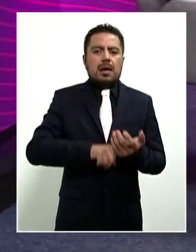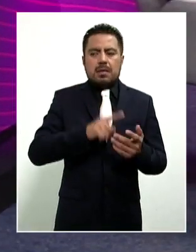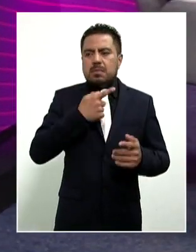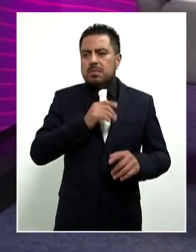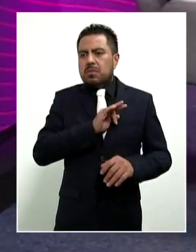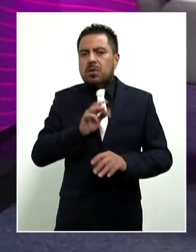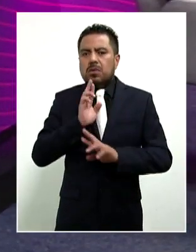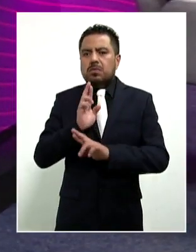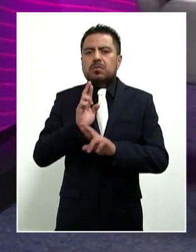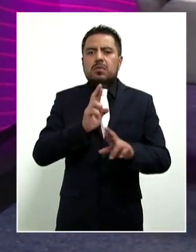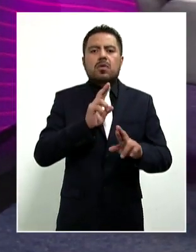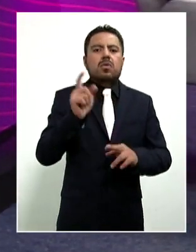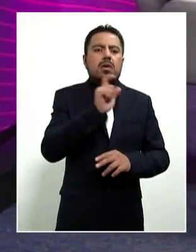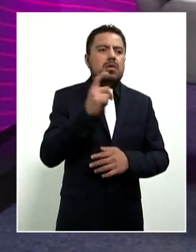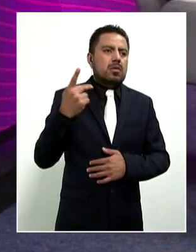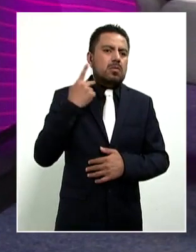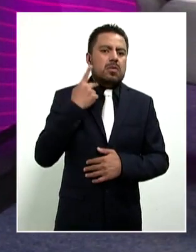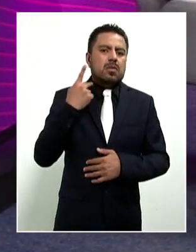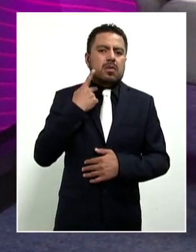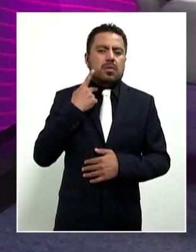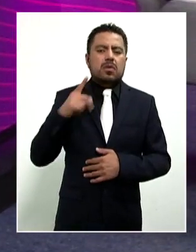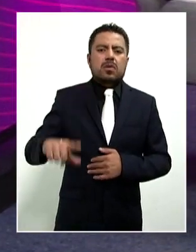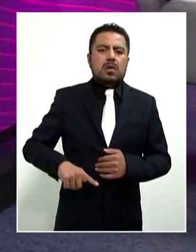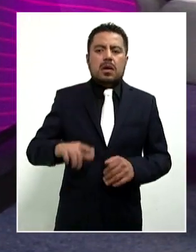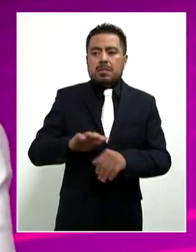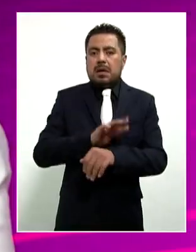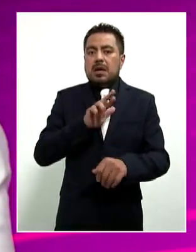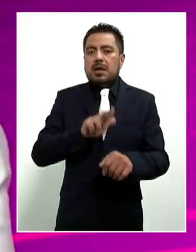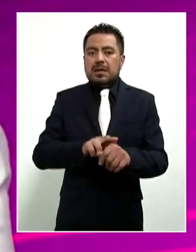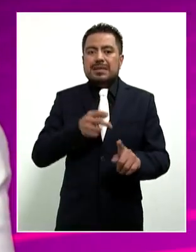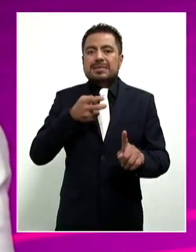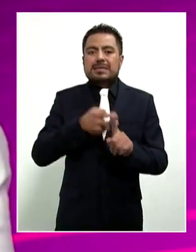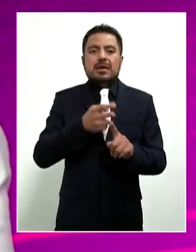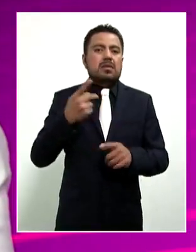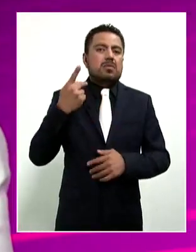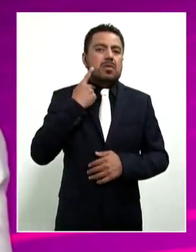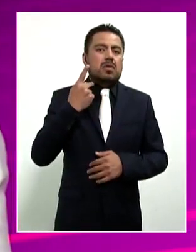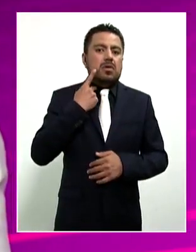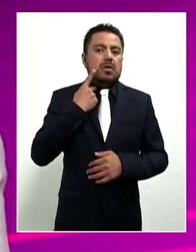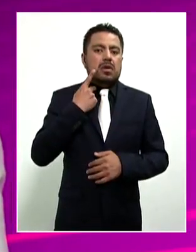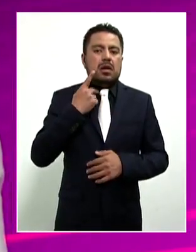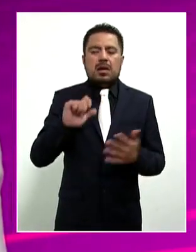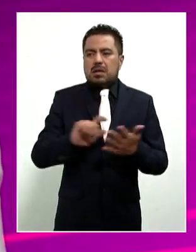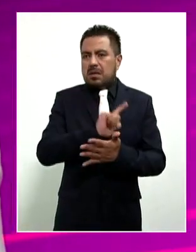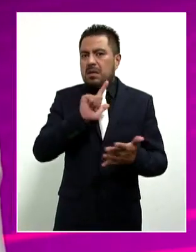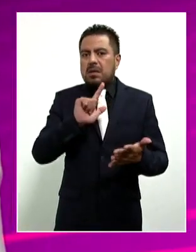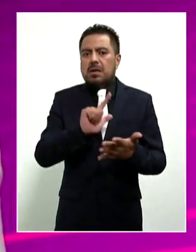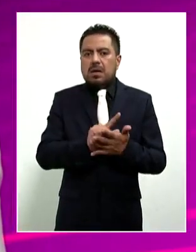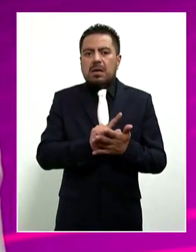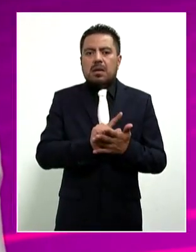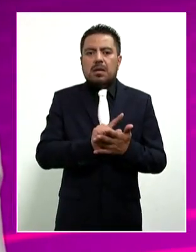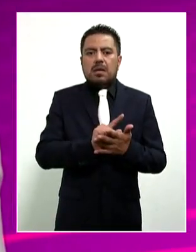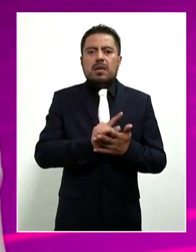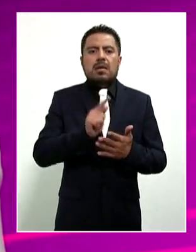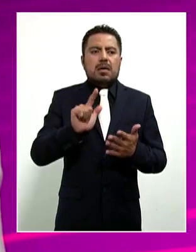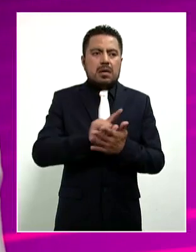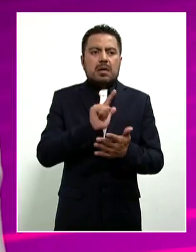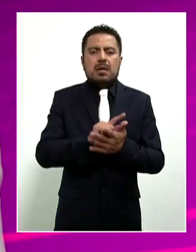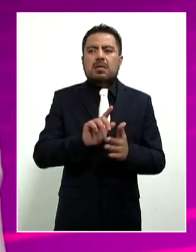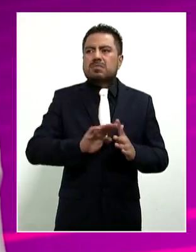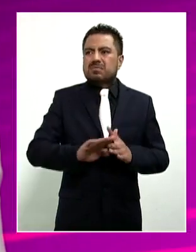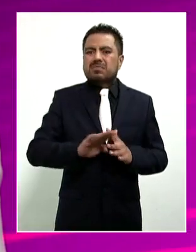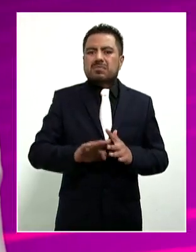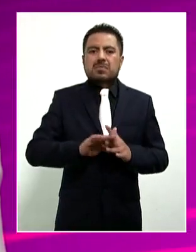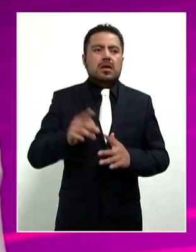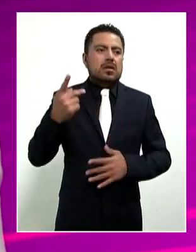ir adecuando la política pública, porque en gran medida la política, bueno, la legislación y la ley de migración, por ejemplo,